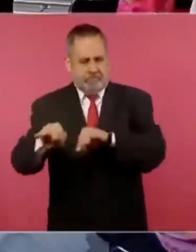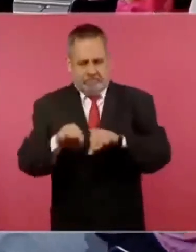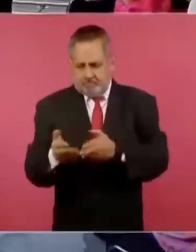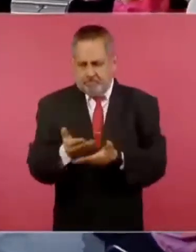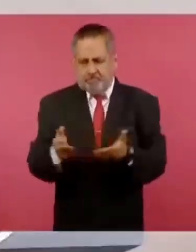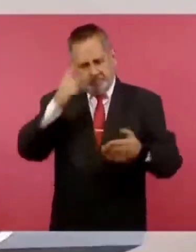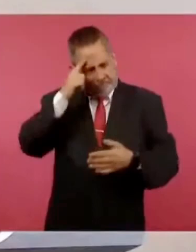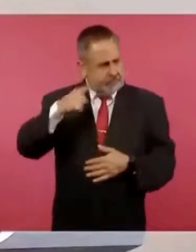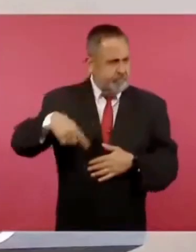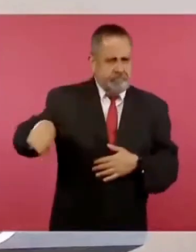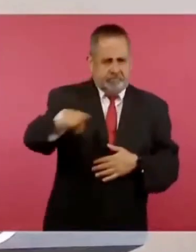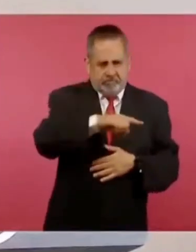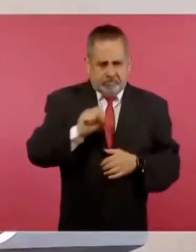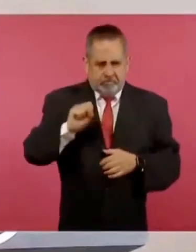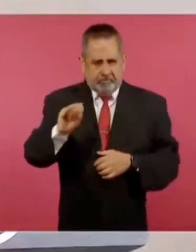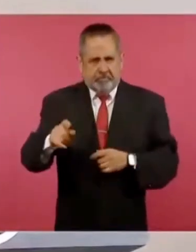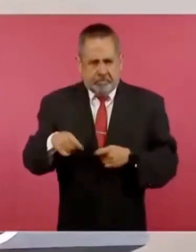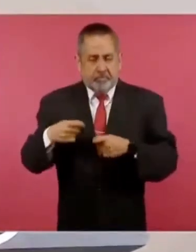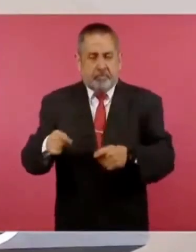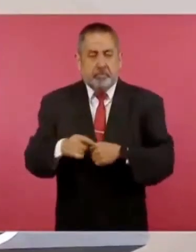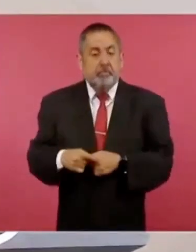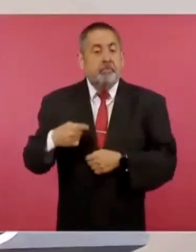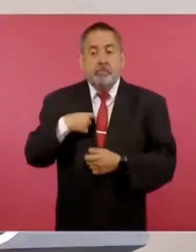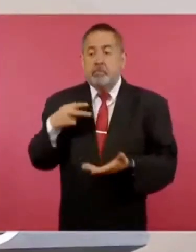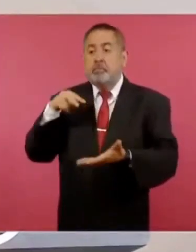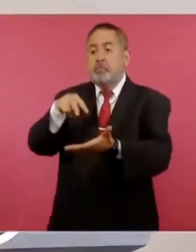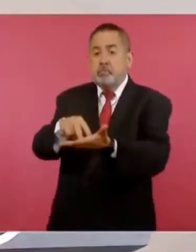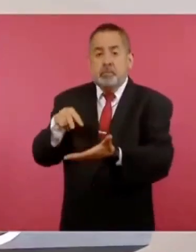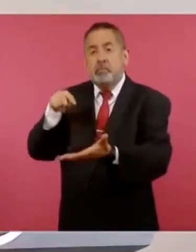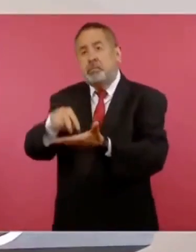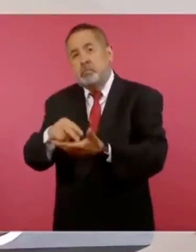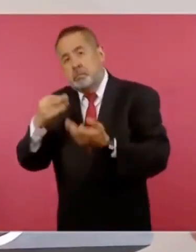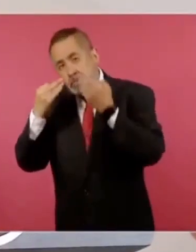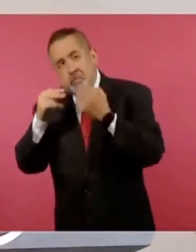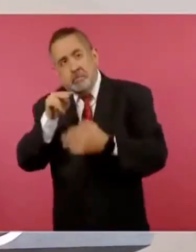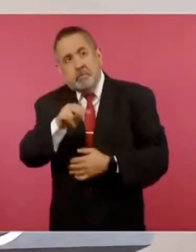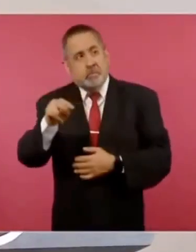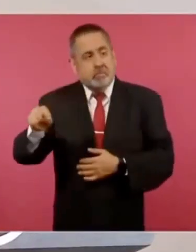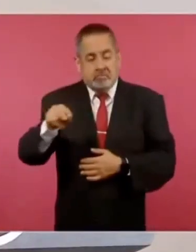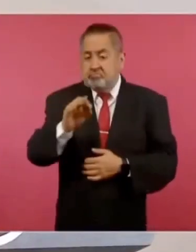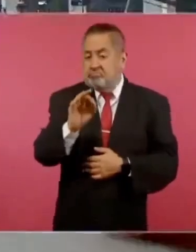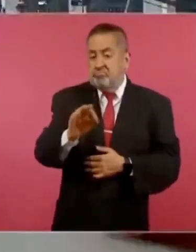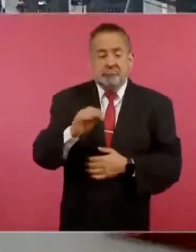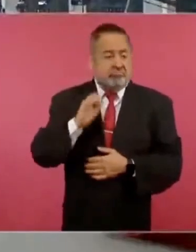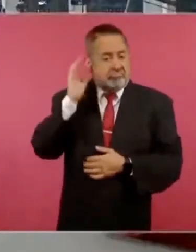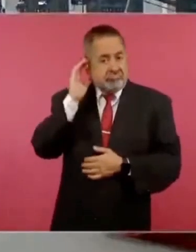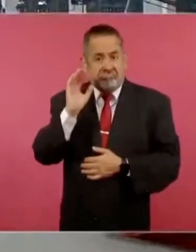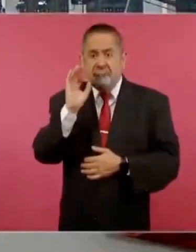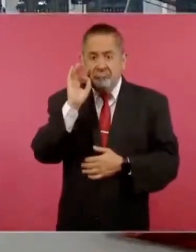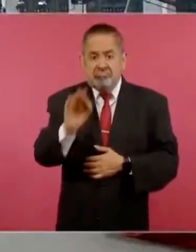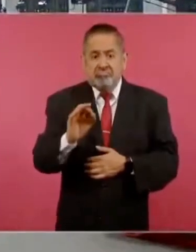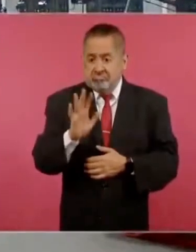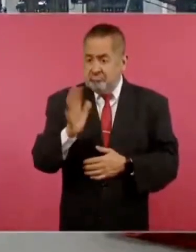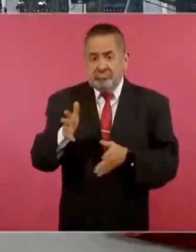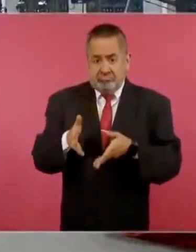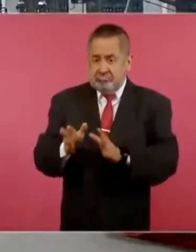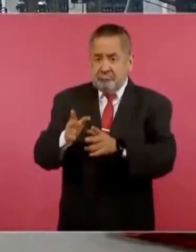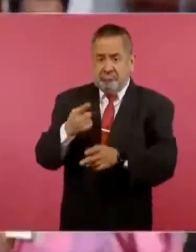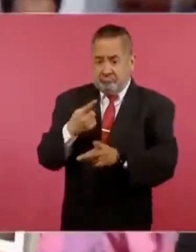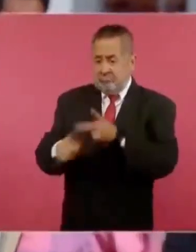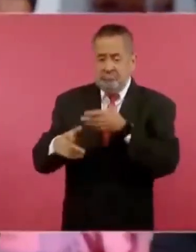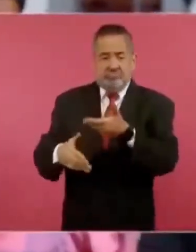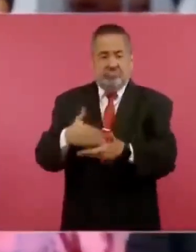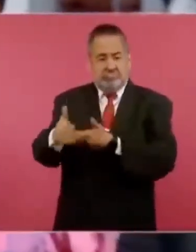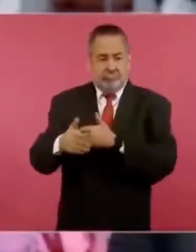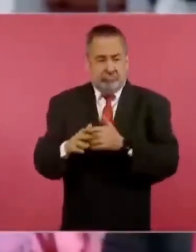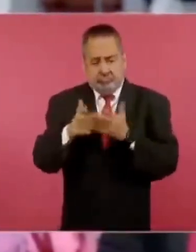todos estos trabajadores. He estado en alguno de sus eventos públicos previamente y escuché que esto se va a encauzar o se estaría encauzando,